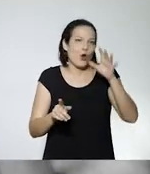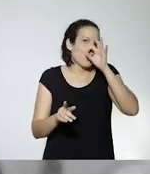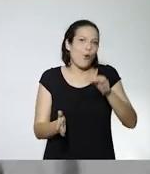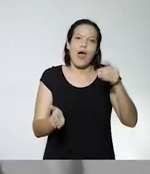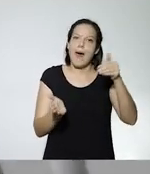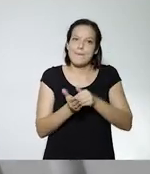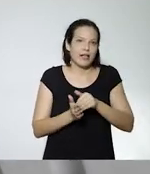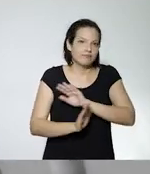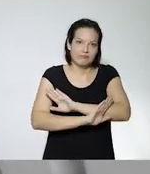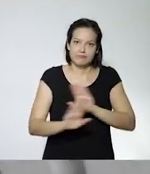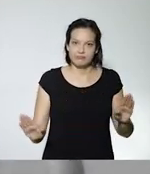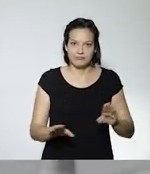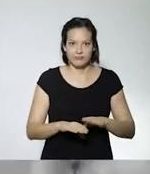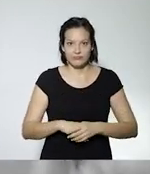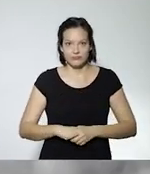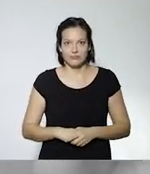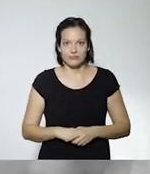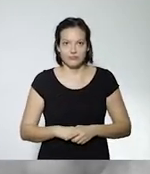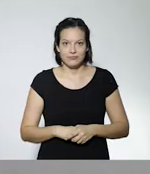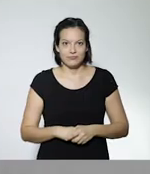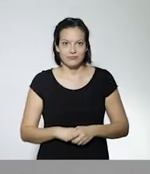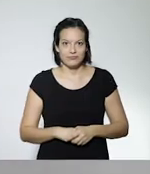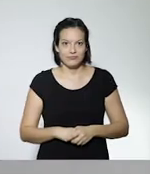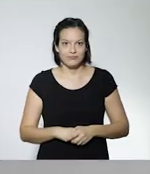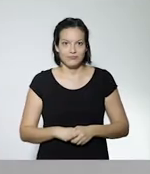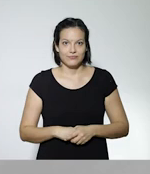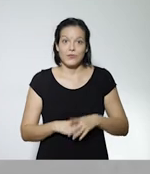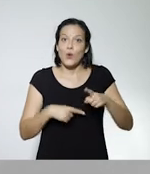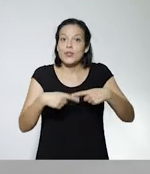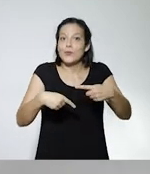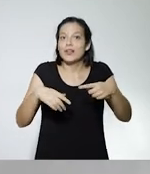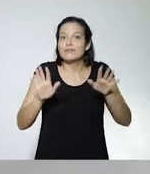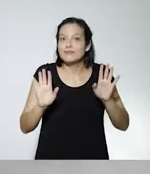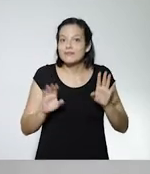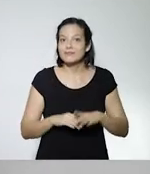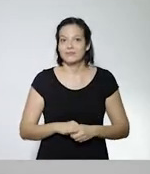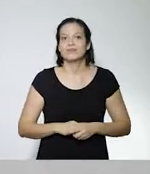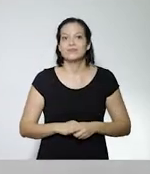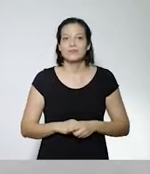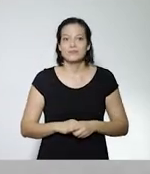nunca más. Continuará.